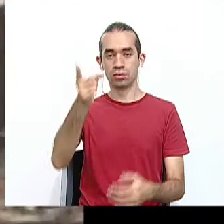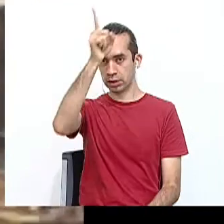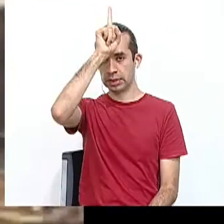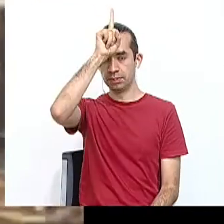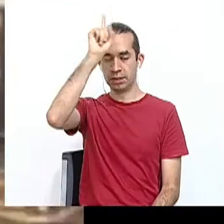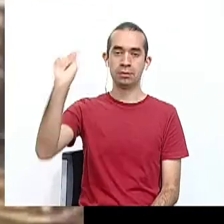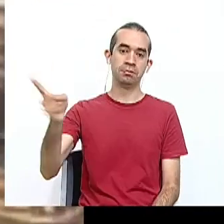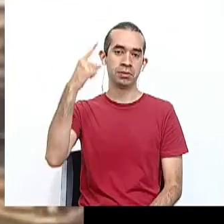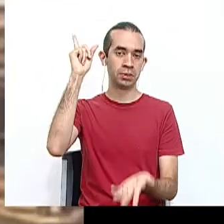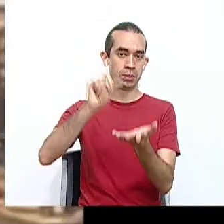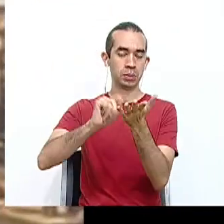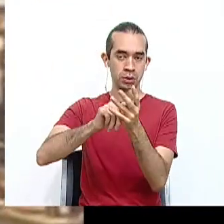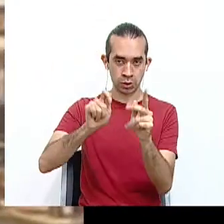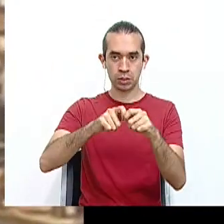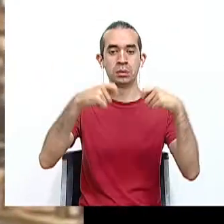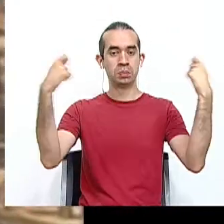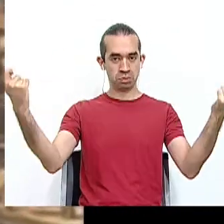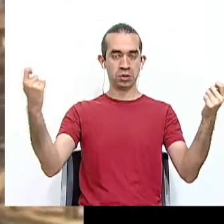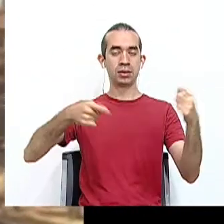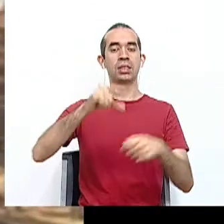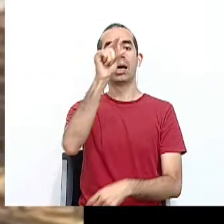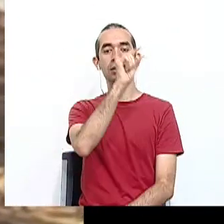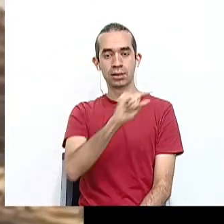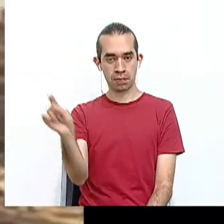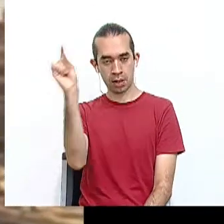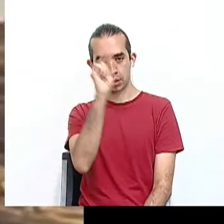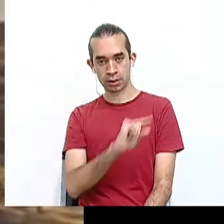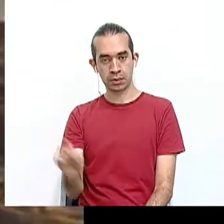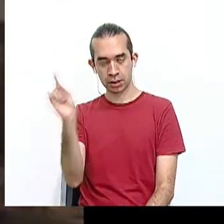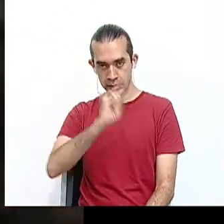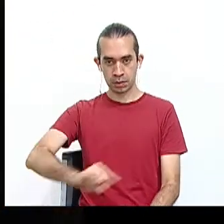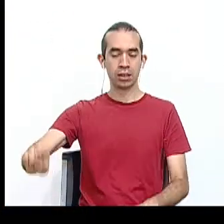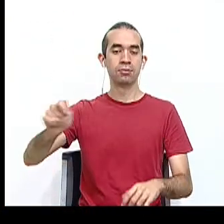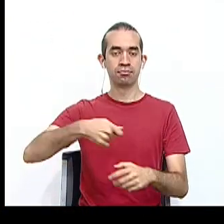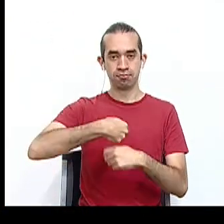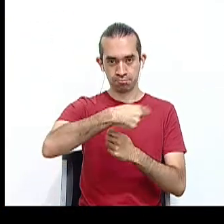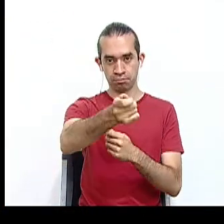primera publicación periodística semanal.